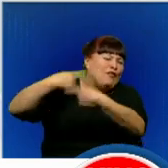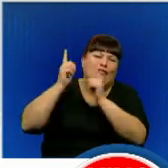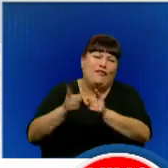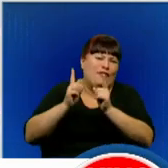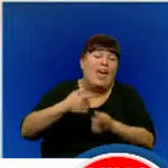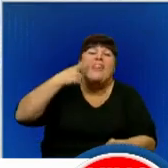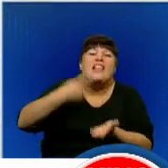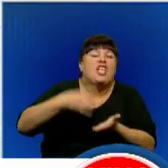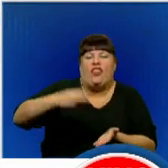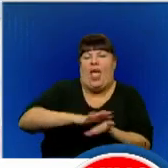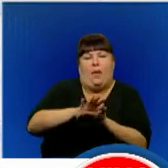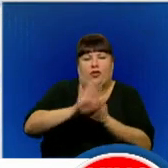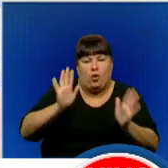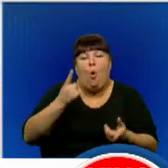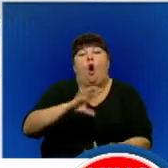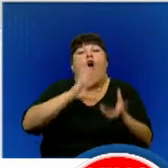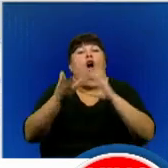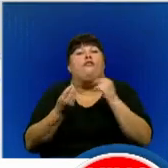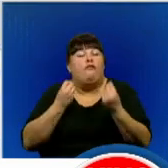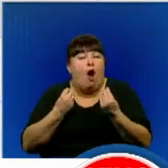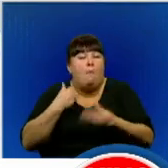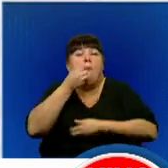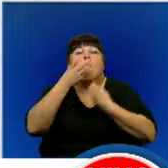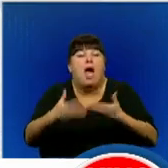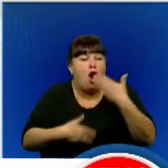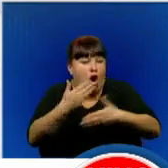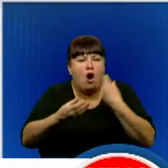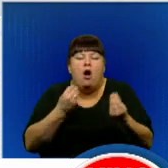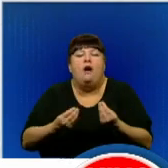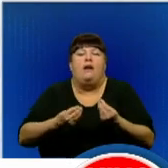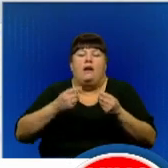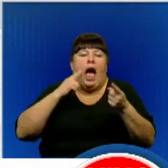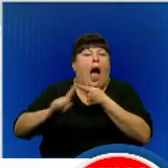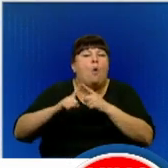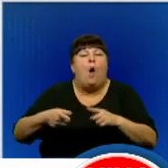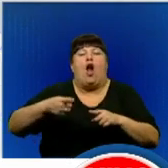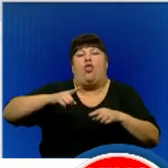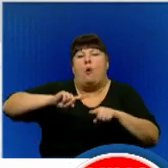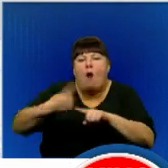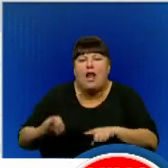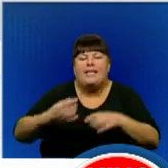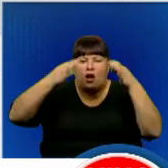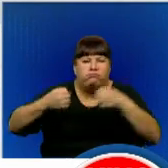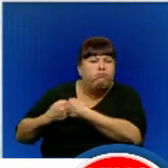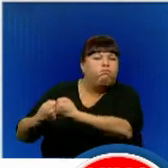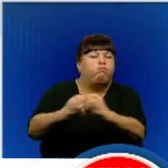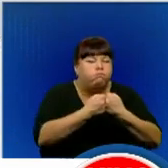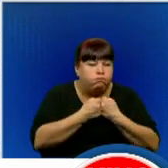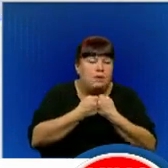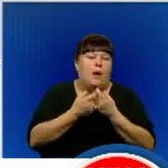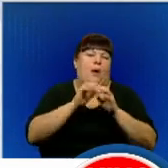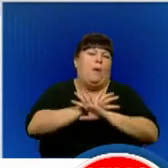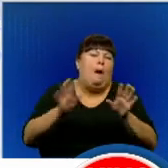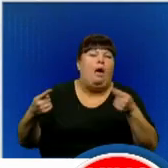decisión tenía que tomarse y la única forma de salir en ese sentido es por un gran pacto político de un acuerdo político que